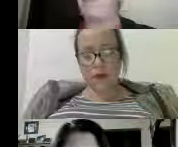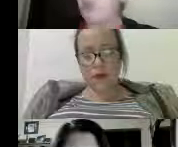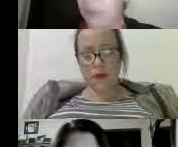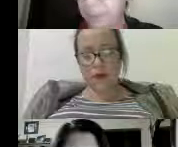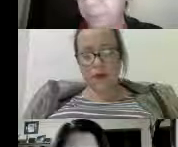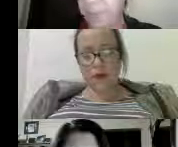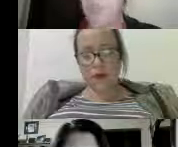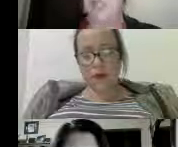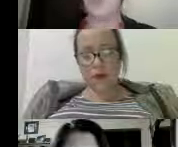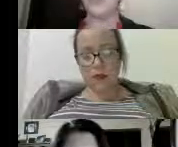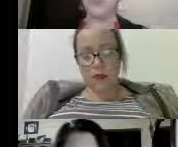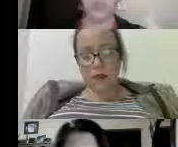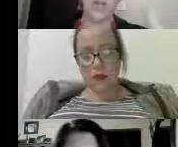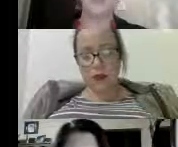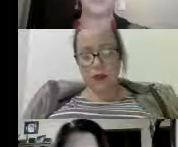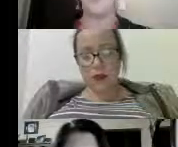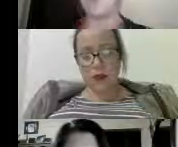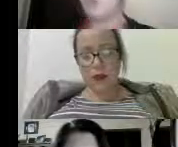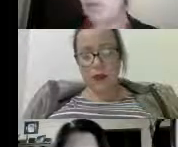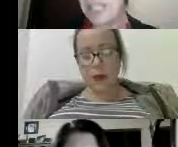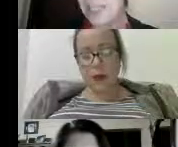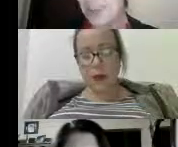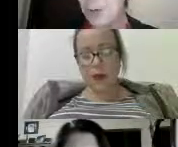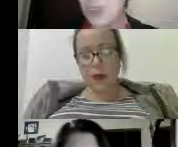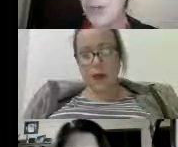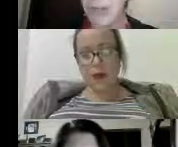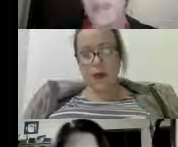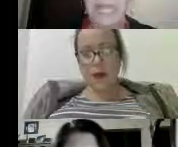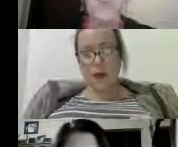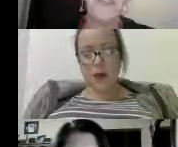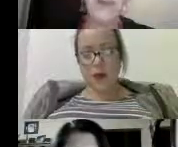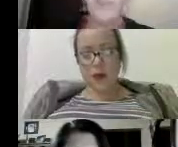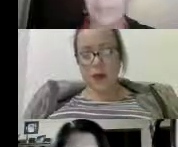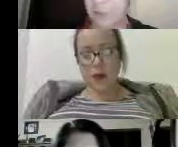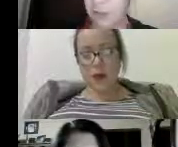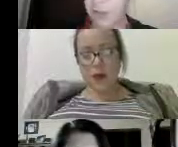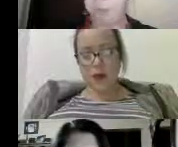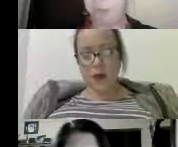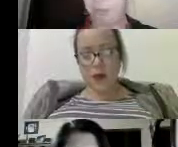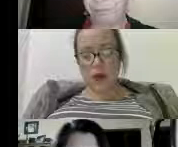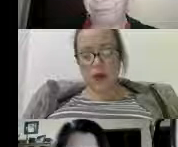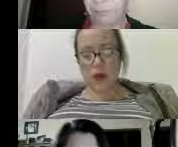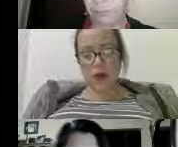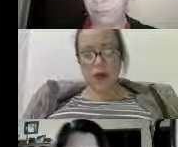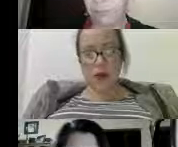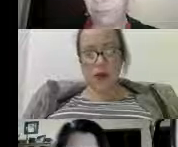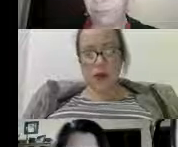se reporta. Yo le voy a mostrar una cosa uruguaya que hicimos nosotros que muestra algo parecido.